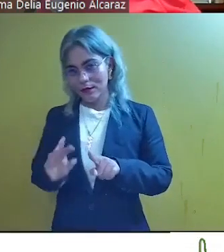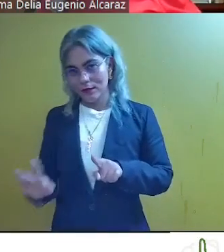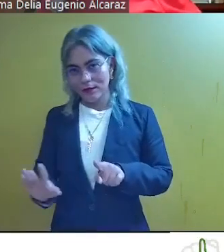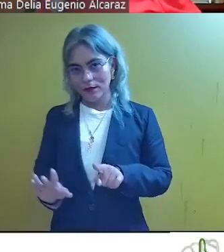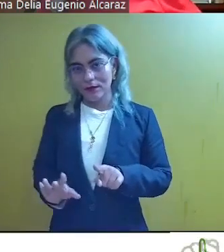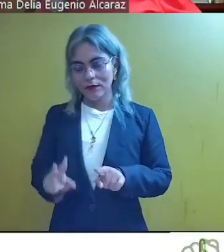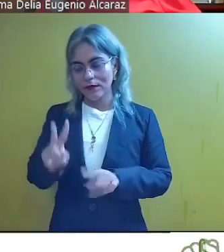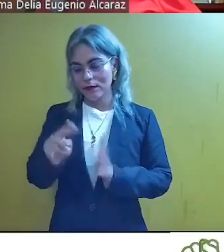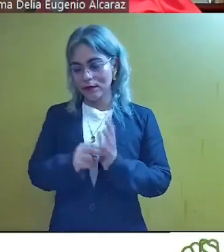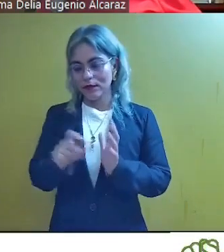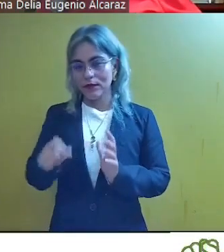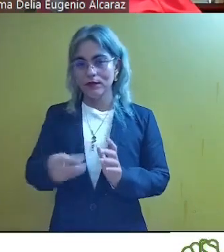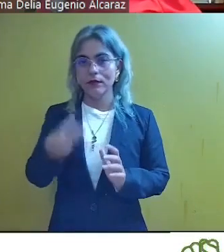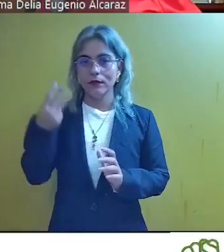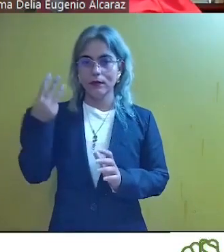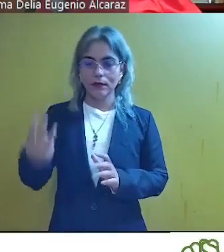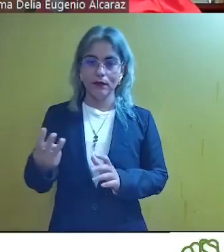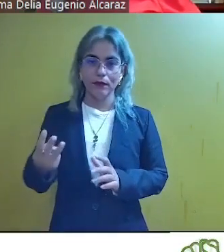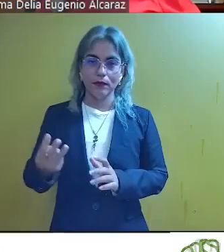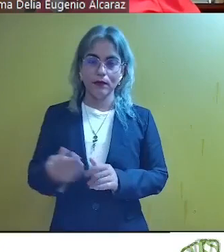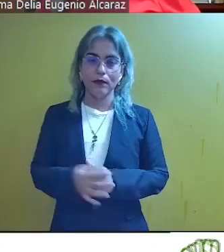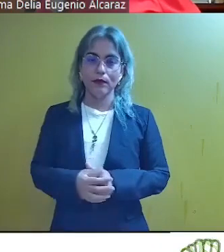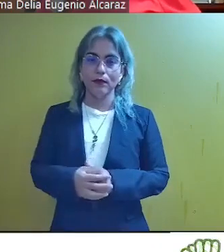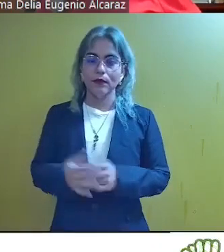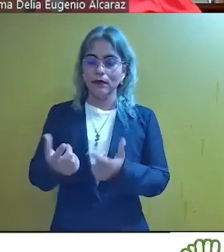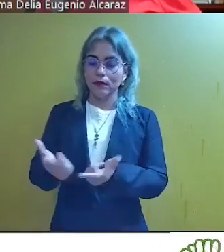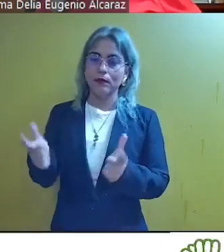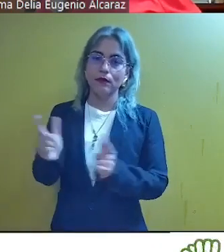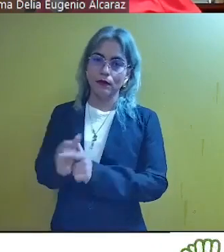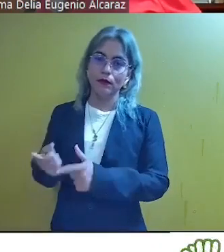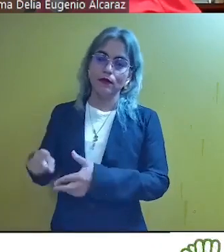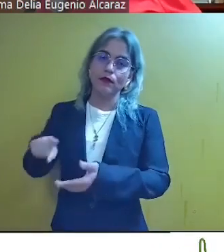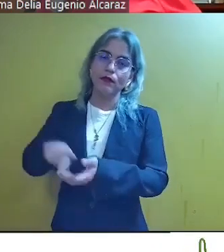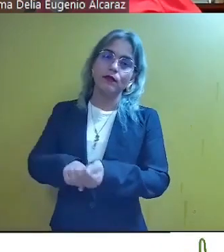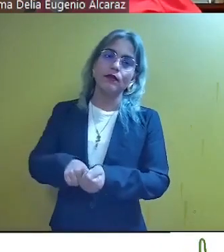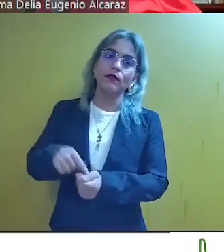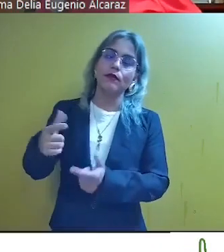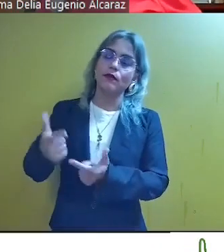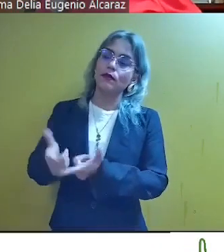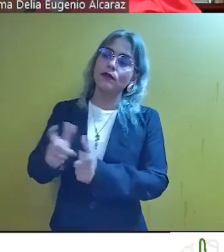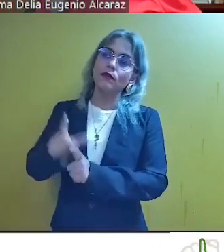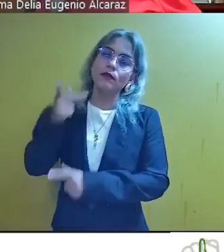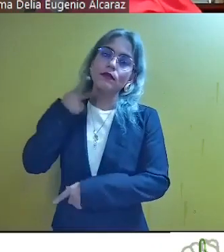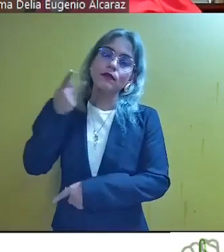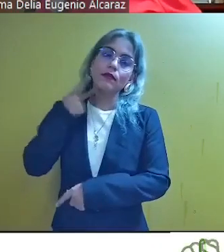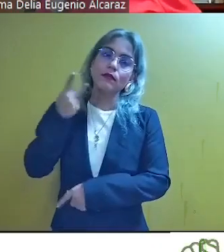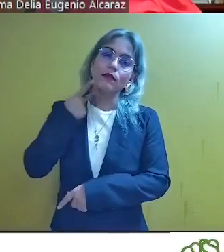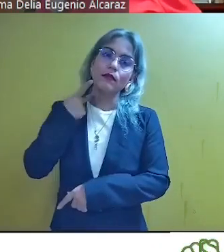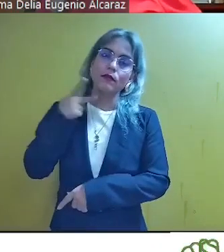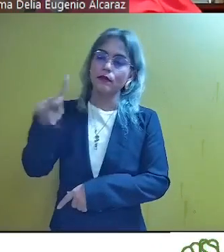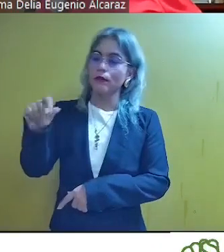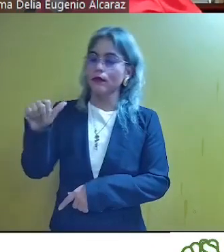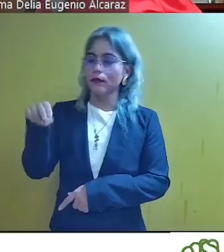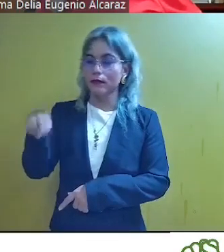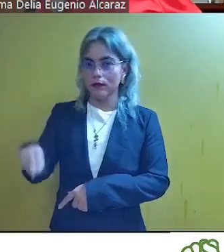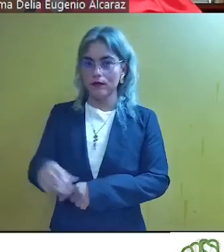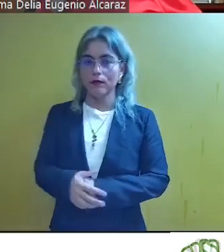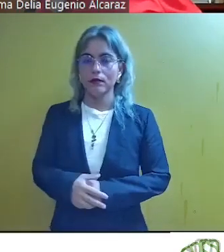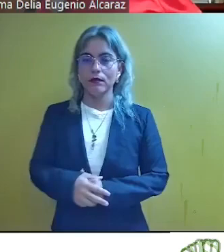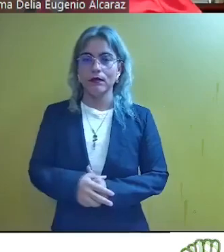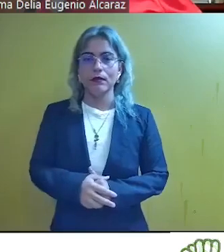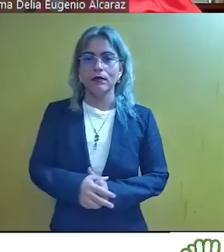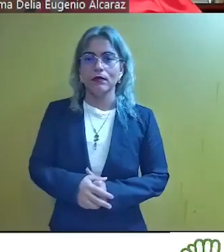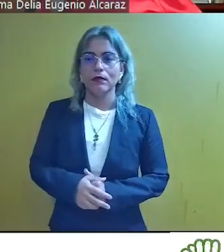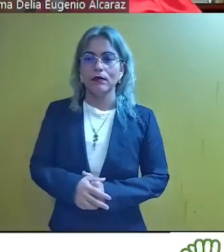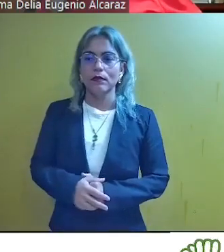/2024/2023 emitido por la Contraloría Nacional del Partido Acción Nacional antes del dictado de la sentencia. Agrega que